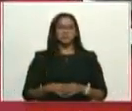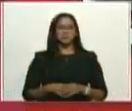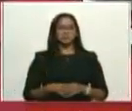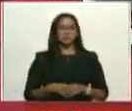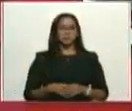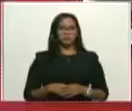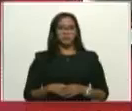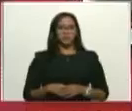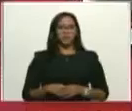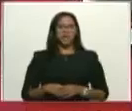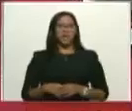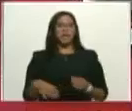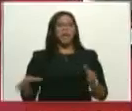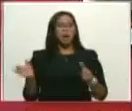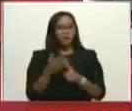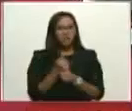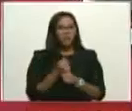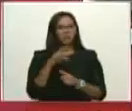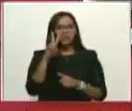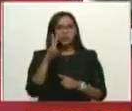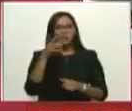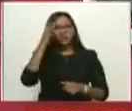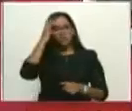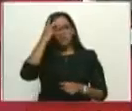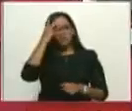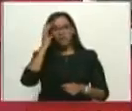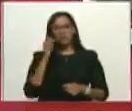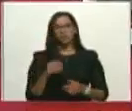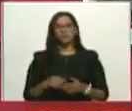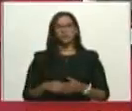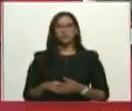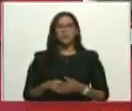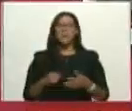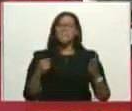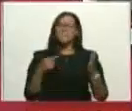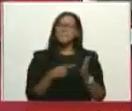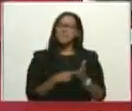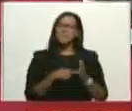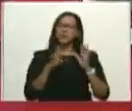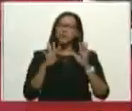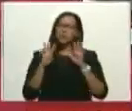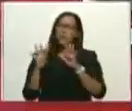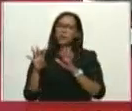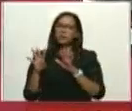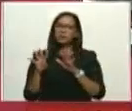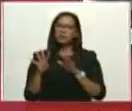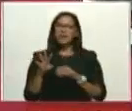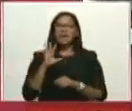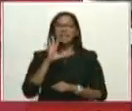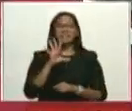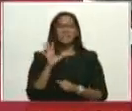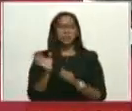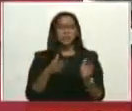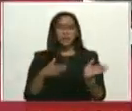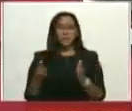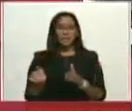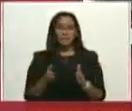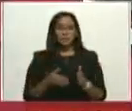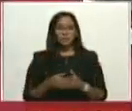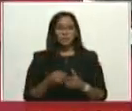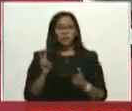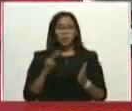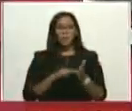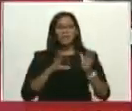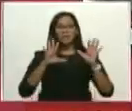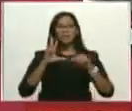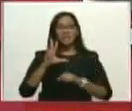que la ubicamos entre el 2 de febrero de 1999 al 5 de marzo de